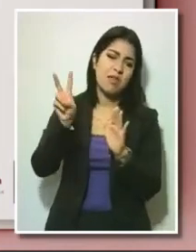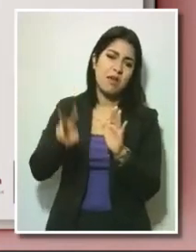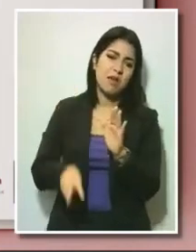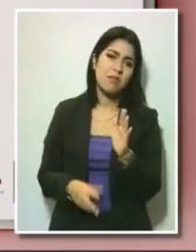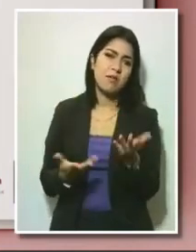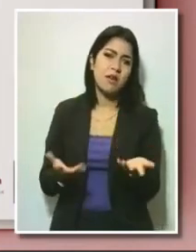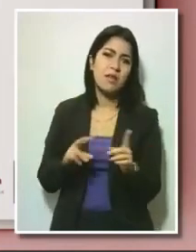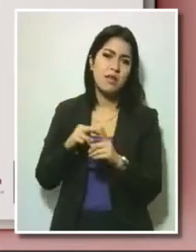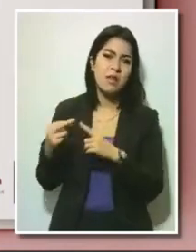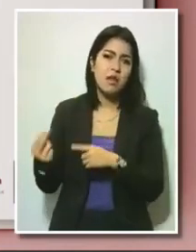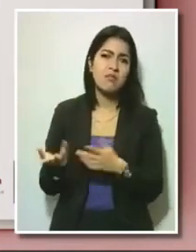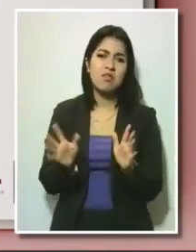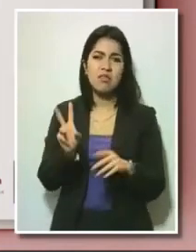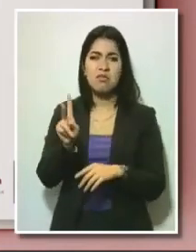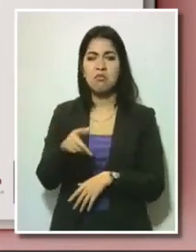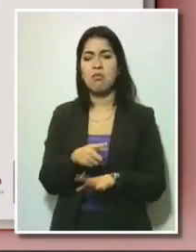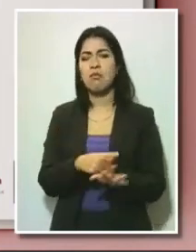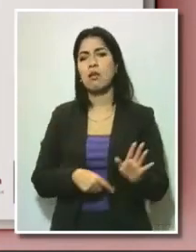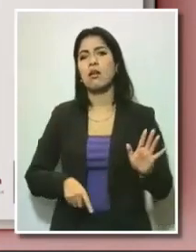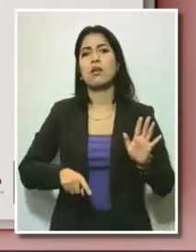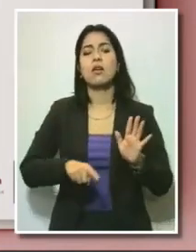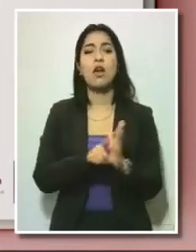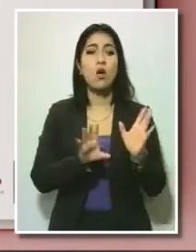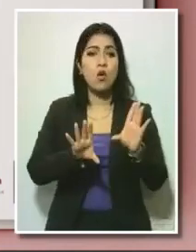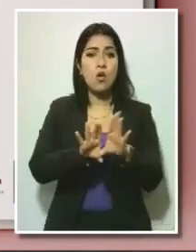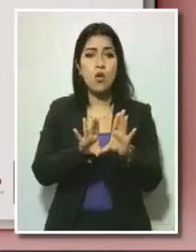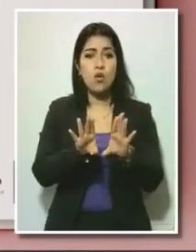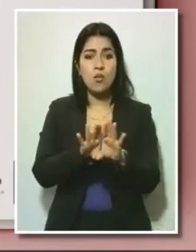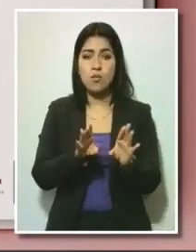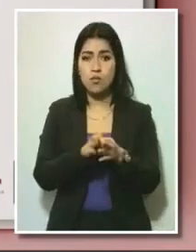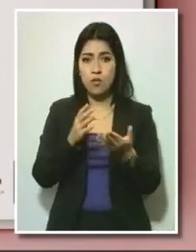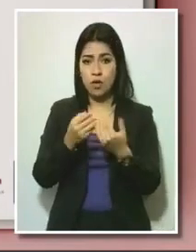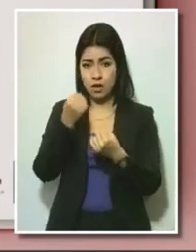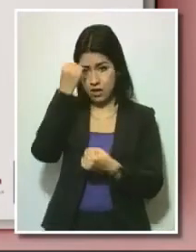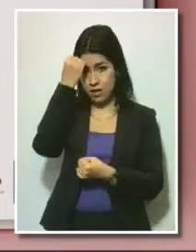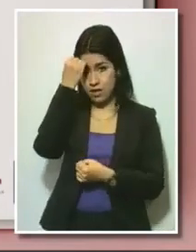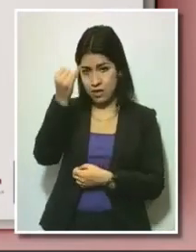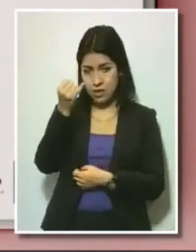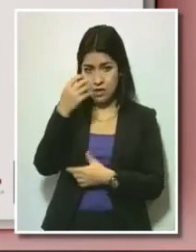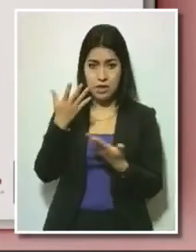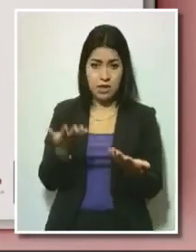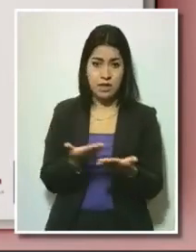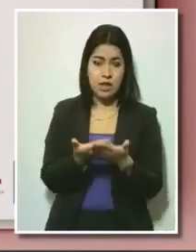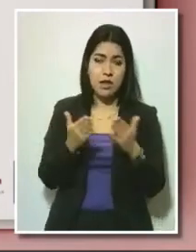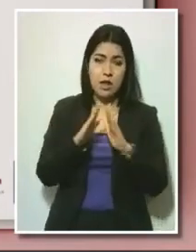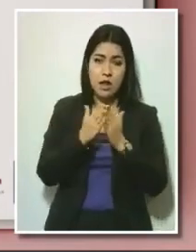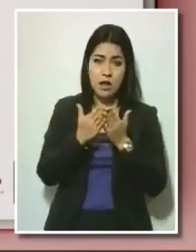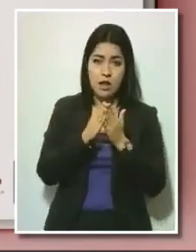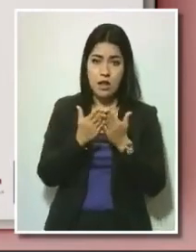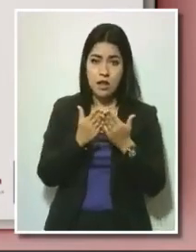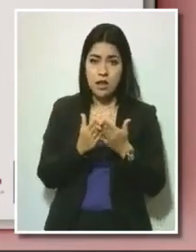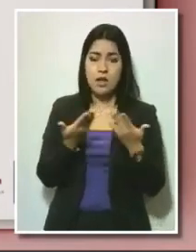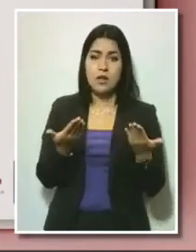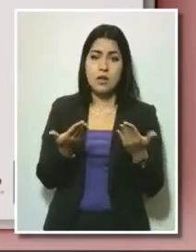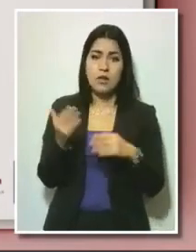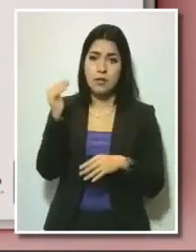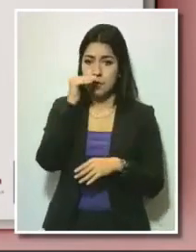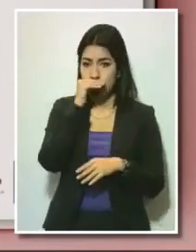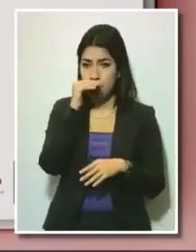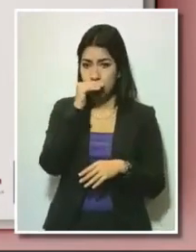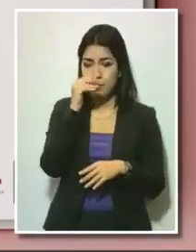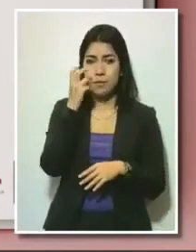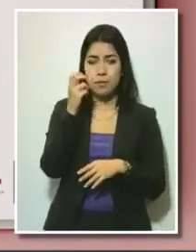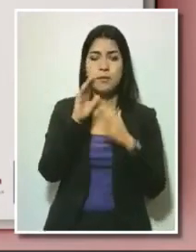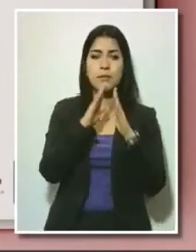de visión y de lectura histórica de lo que ha costado a este país tener un CONALITEC y libros de texto gratuito. Los libros